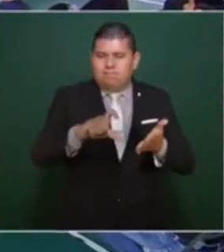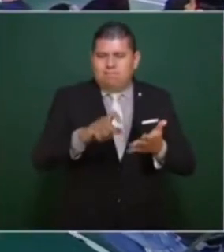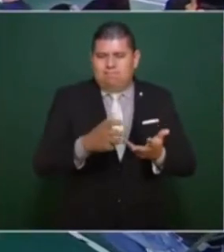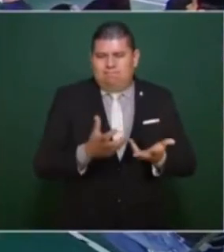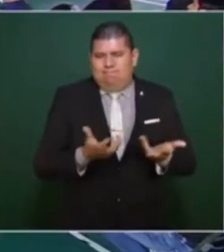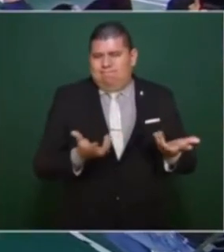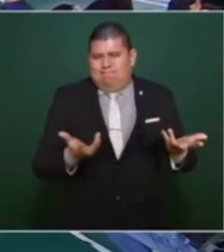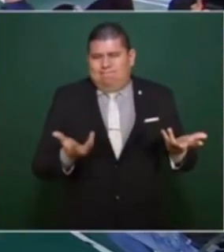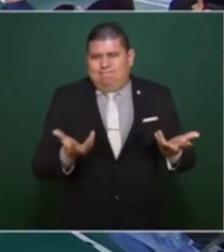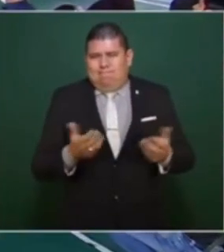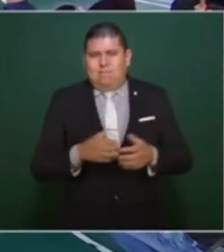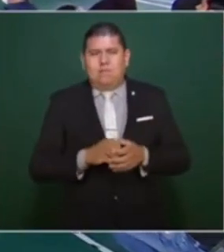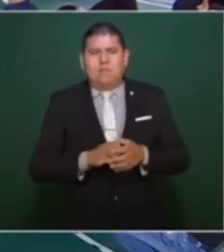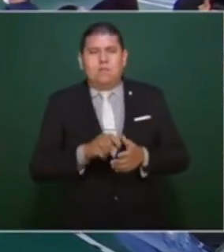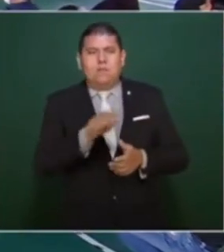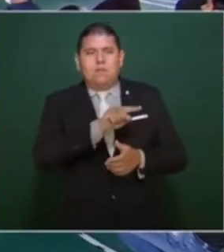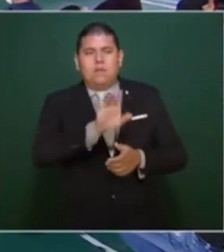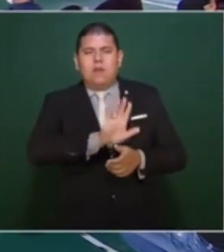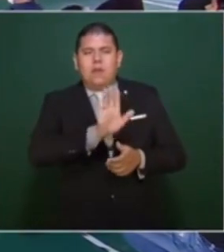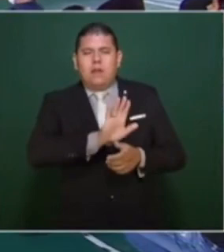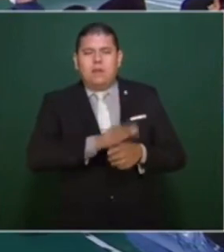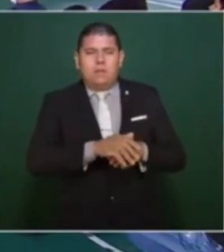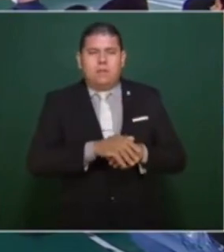que se venden o se alquilan